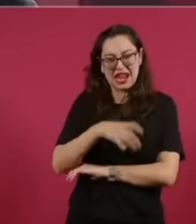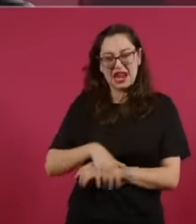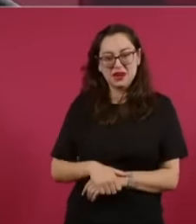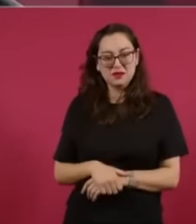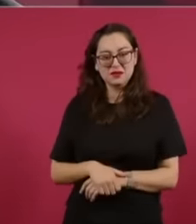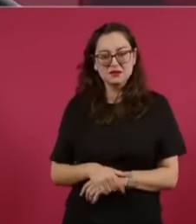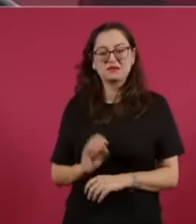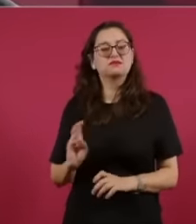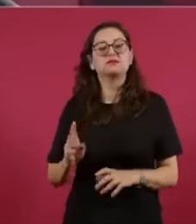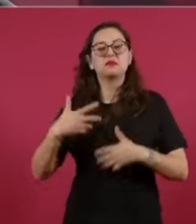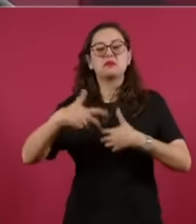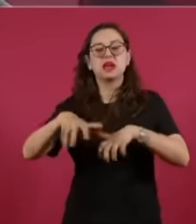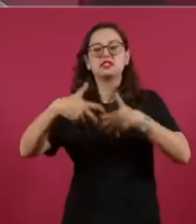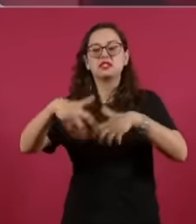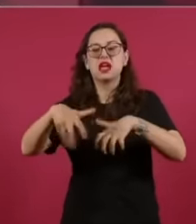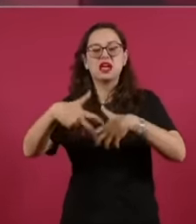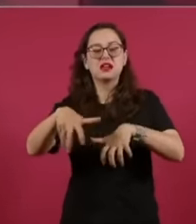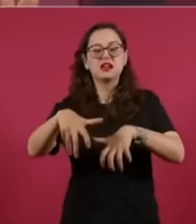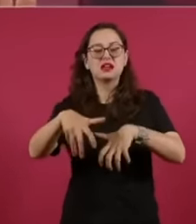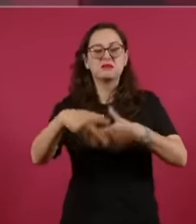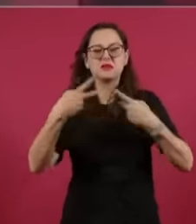Capuchas, ¿sí?